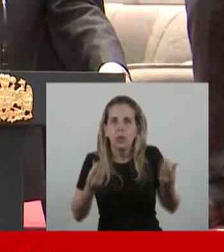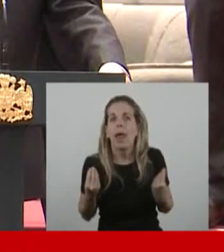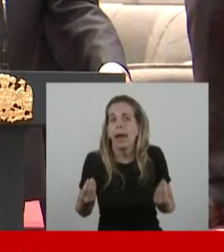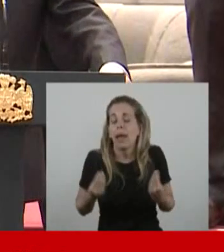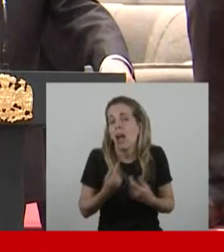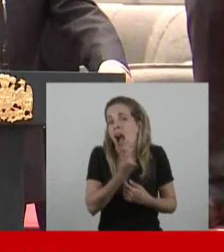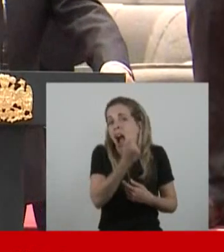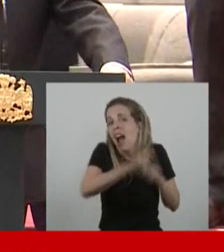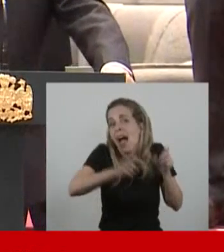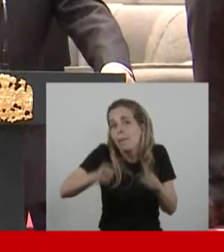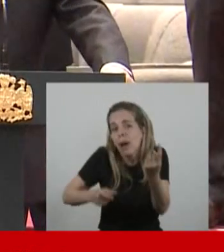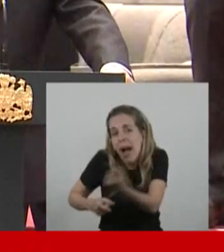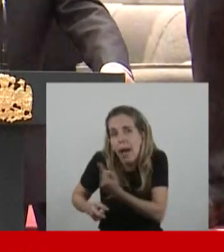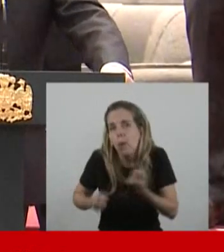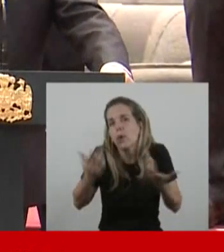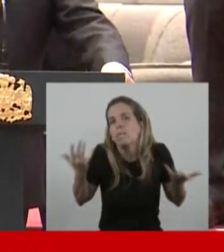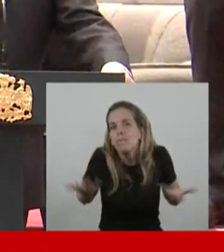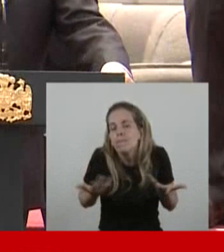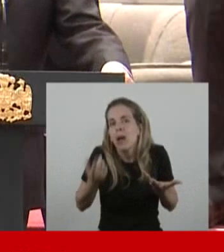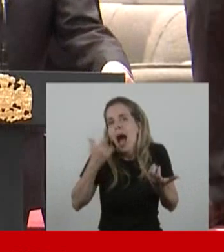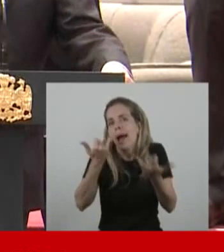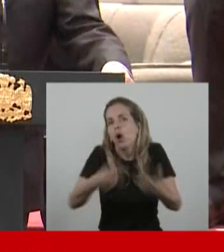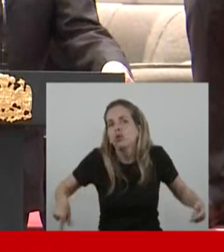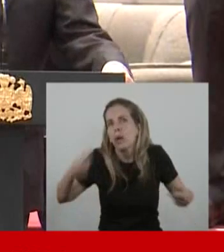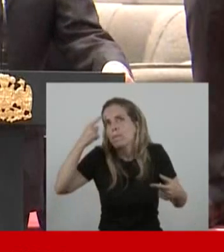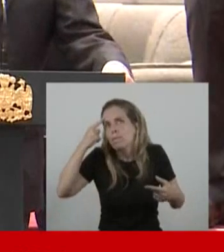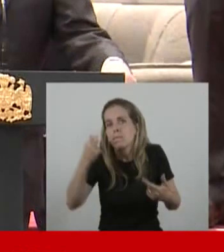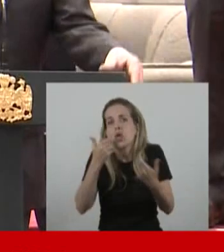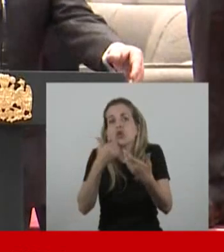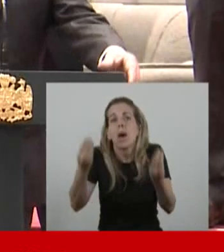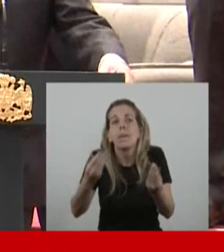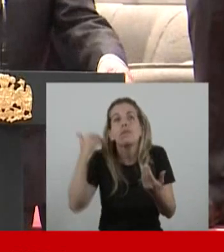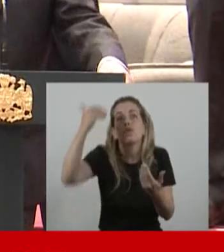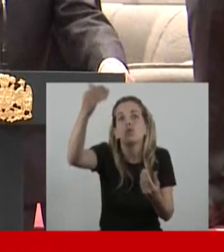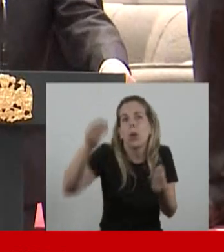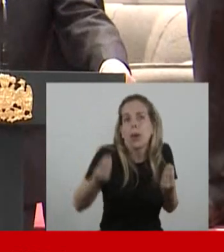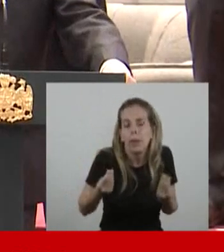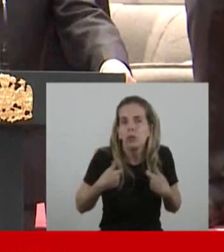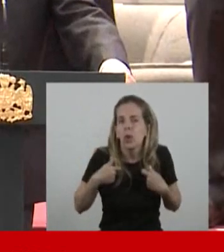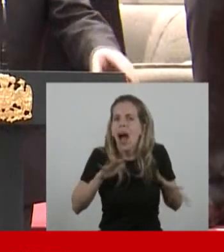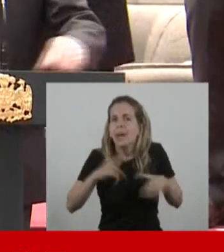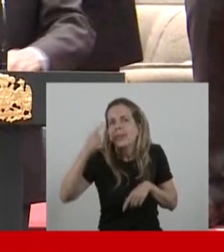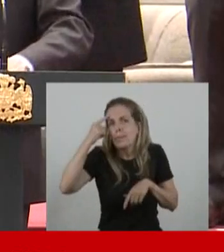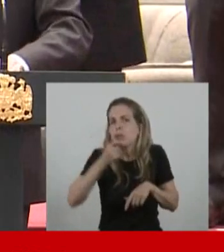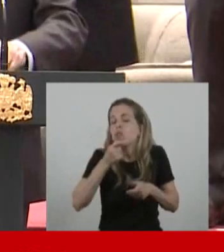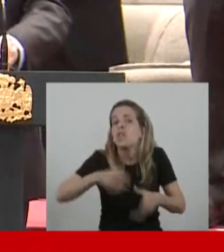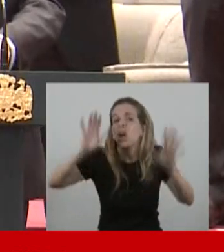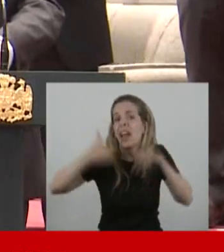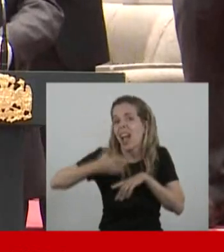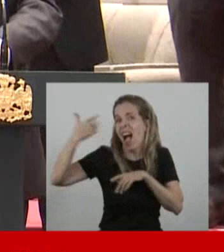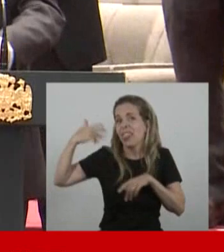a su modo, enfrente lo desconocido. Y a veces pienso que si hubiéramos estado más juntos y más